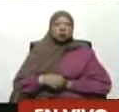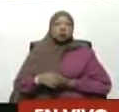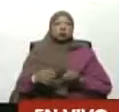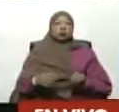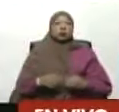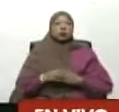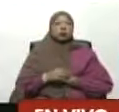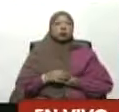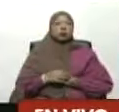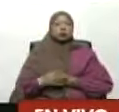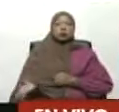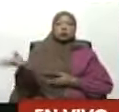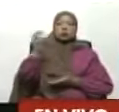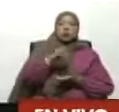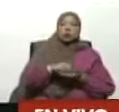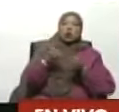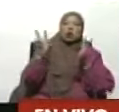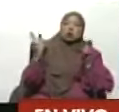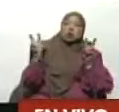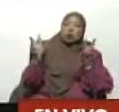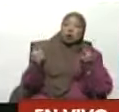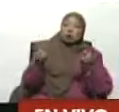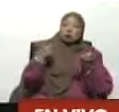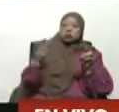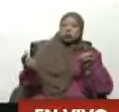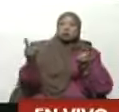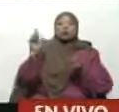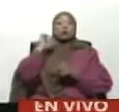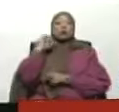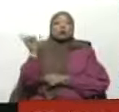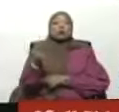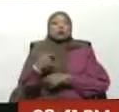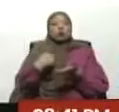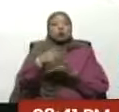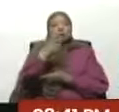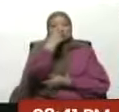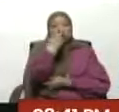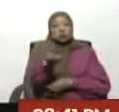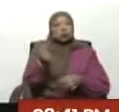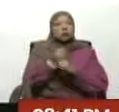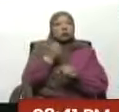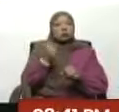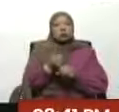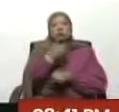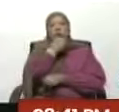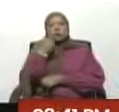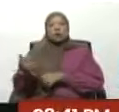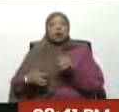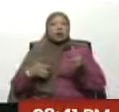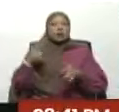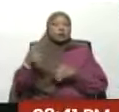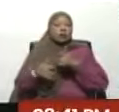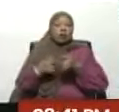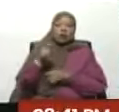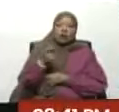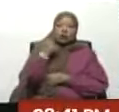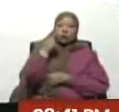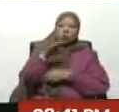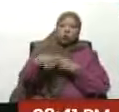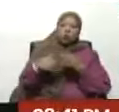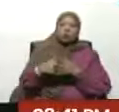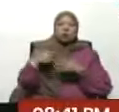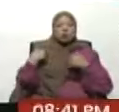desmontamos, montamos una nueva y voy a Calabozo, y fui a Calabozo, y fue uno de los mejores actos que hemos tenido de toda